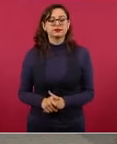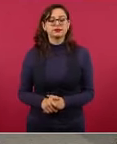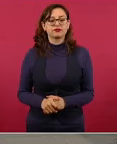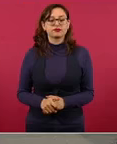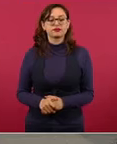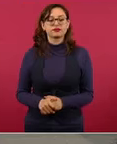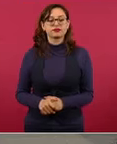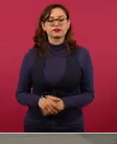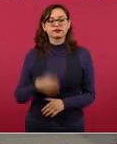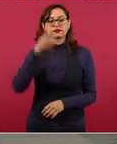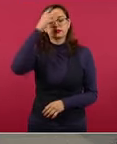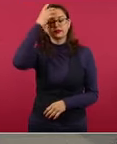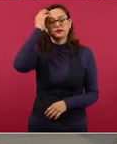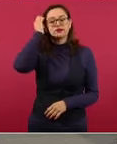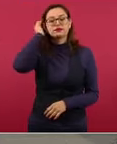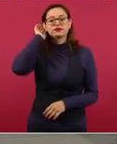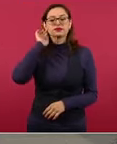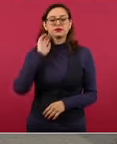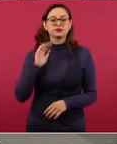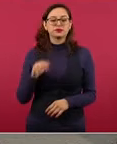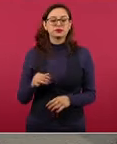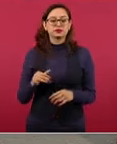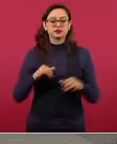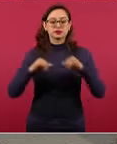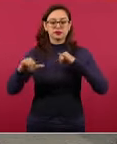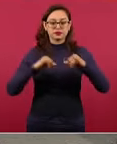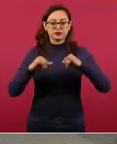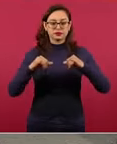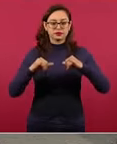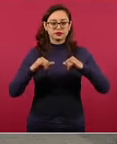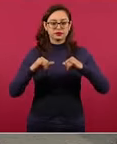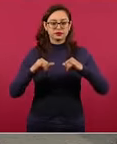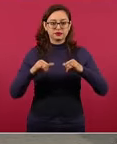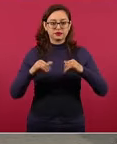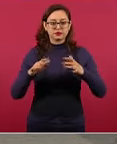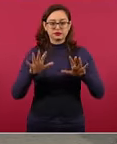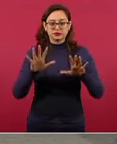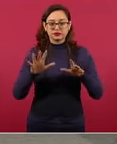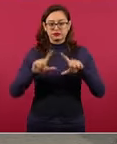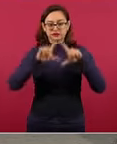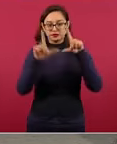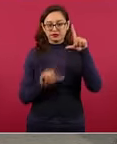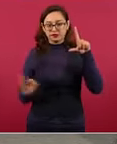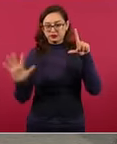o aunque es el plano de la república bueno aquí no hay balasto